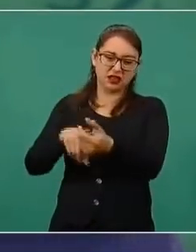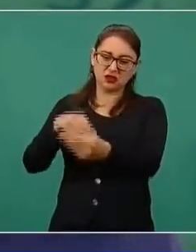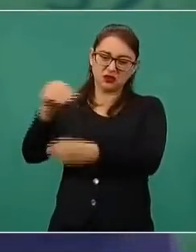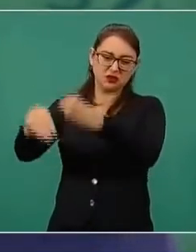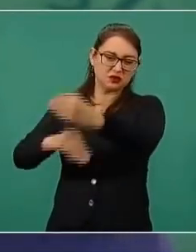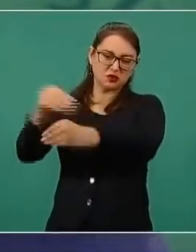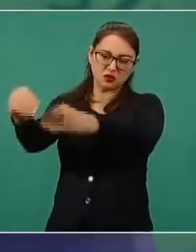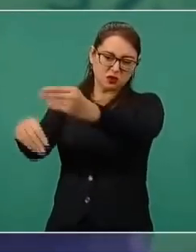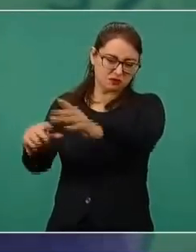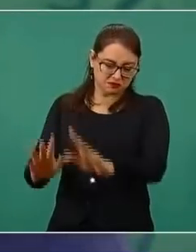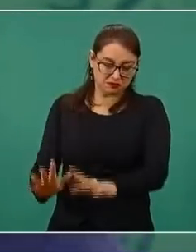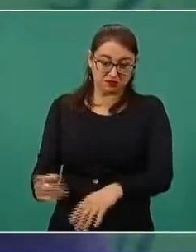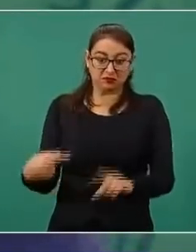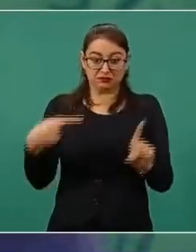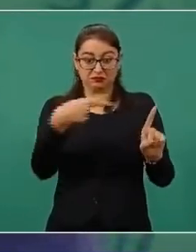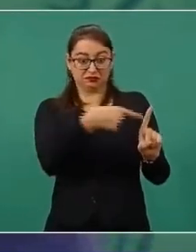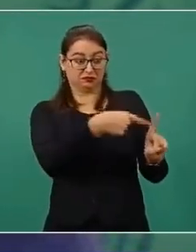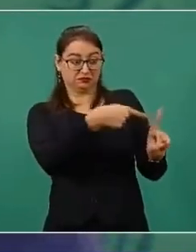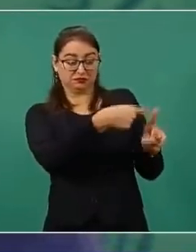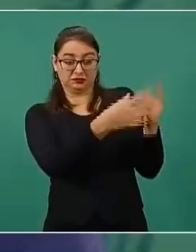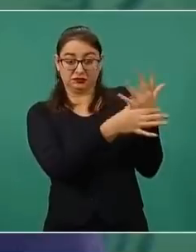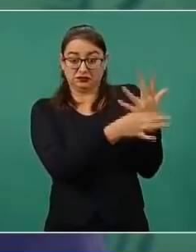dicen, es